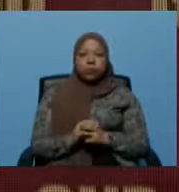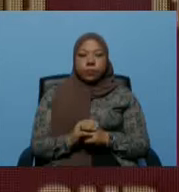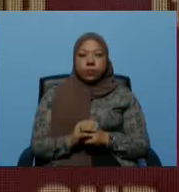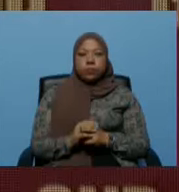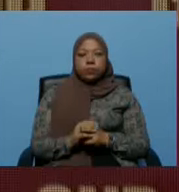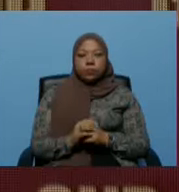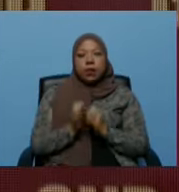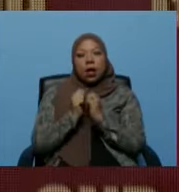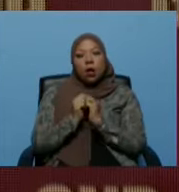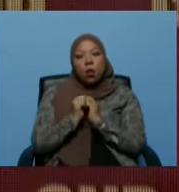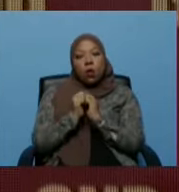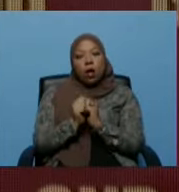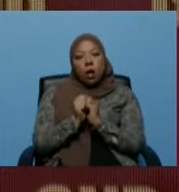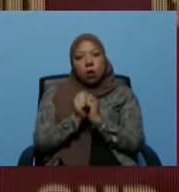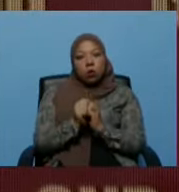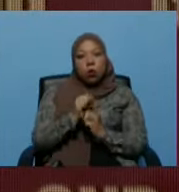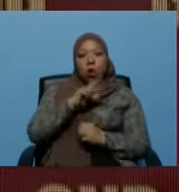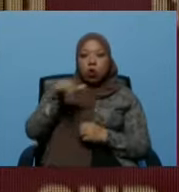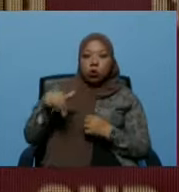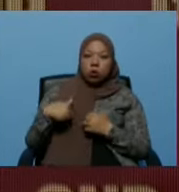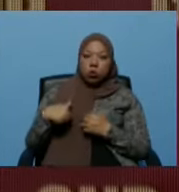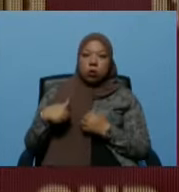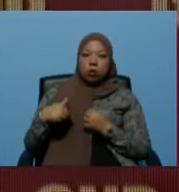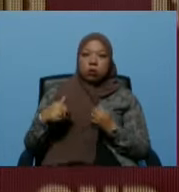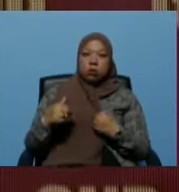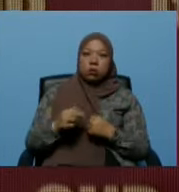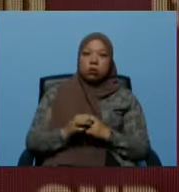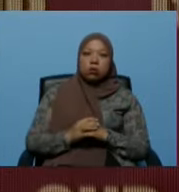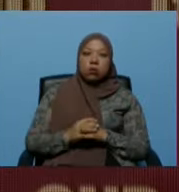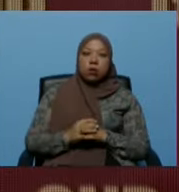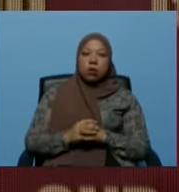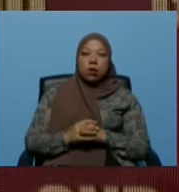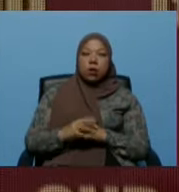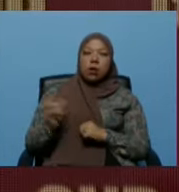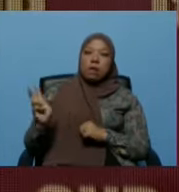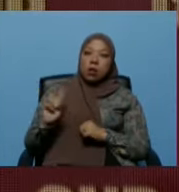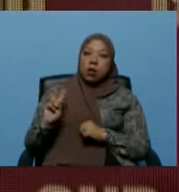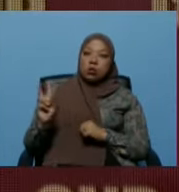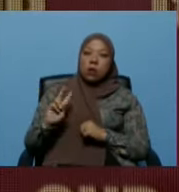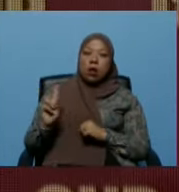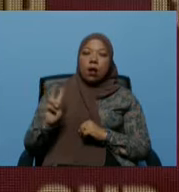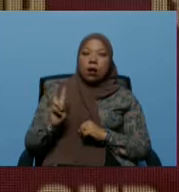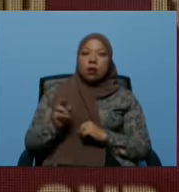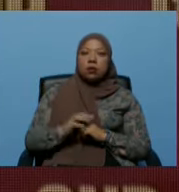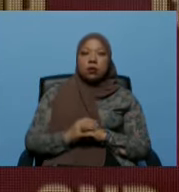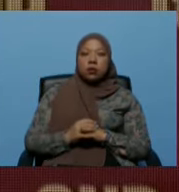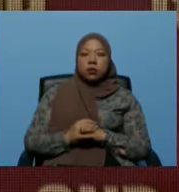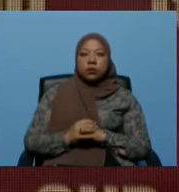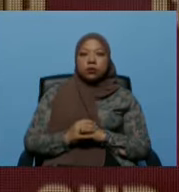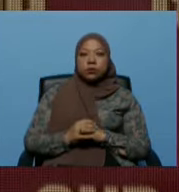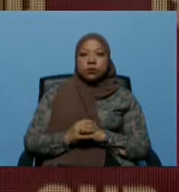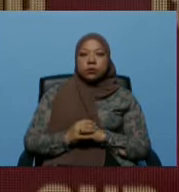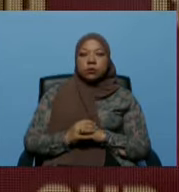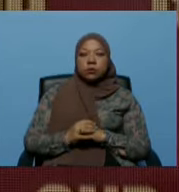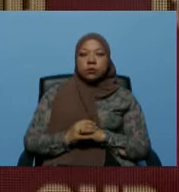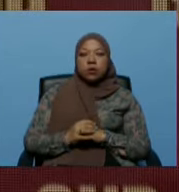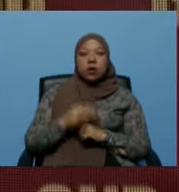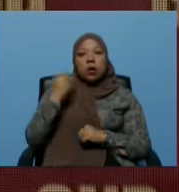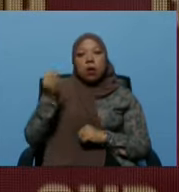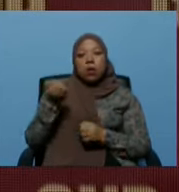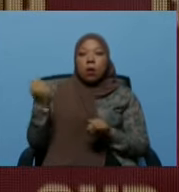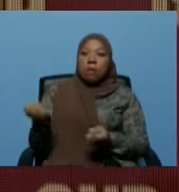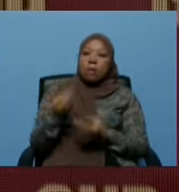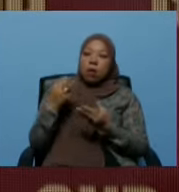que han orado y están orando por nosotros, por Venezuela. Y me escriben y me